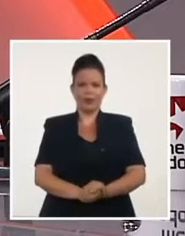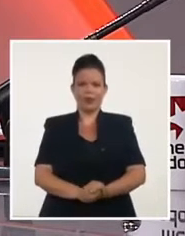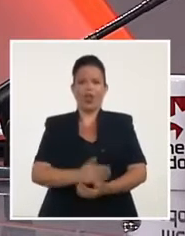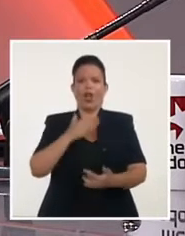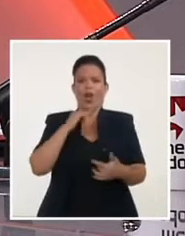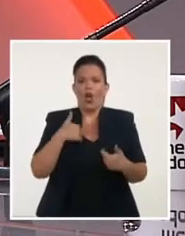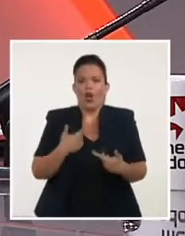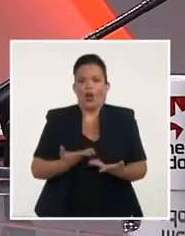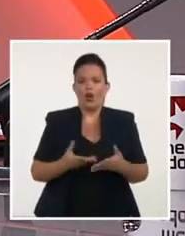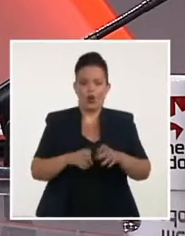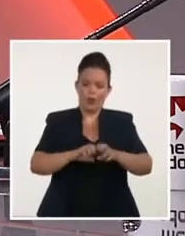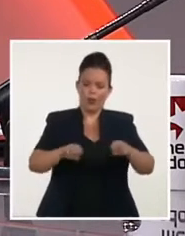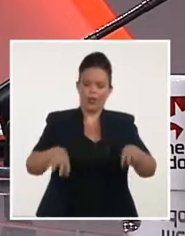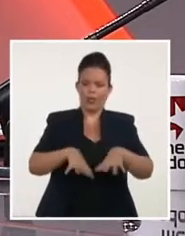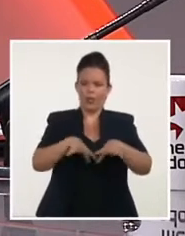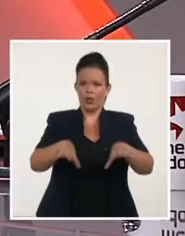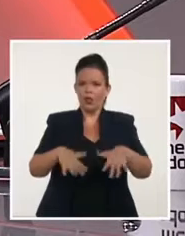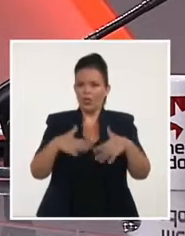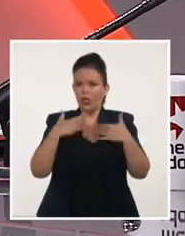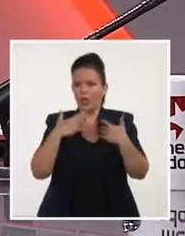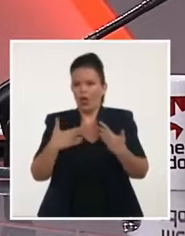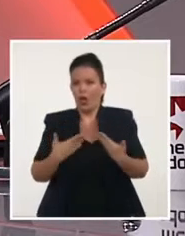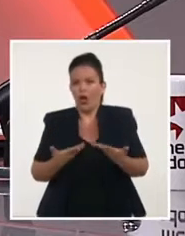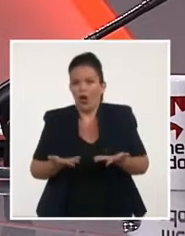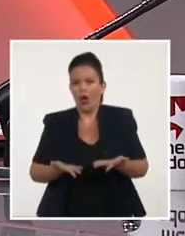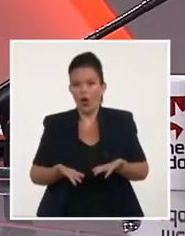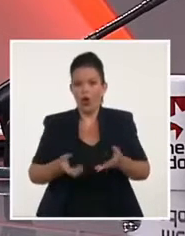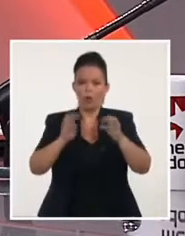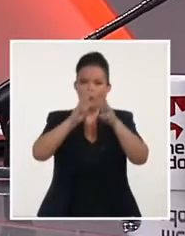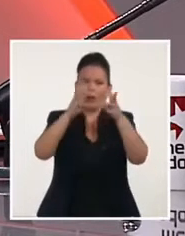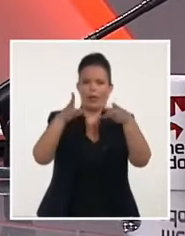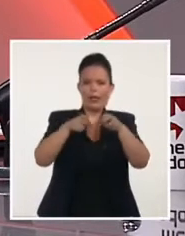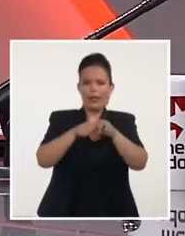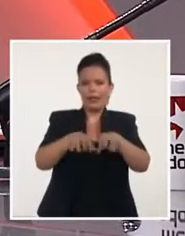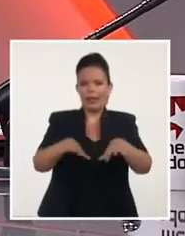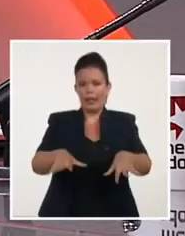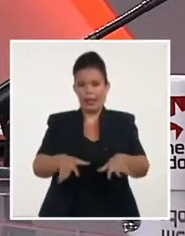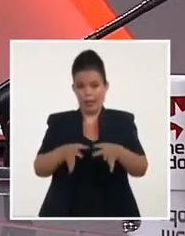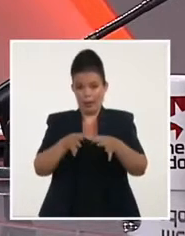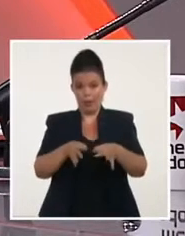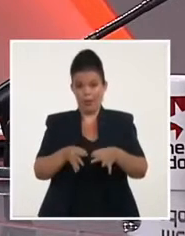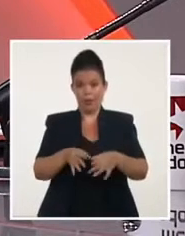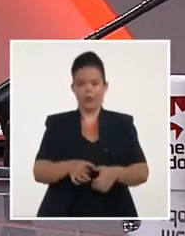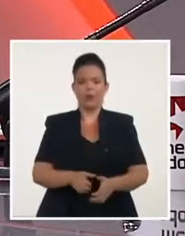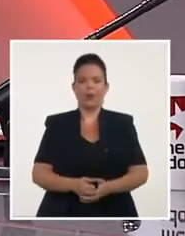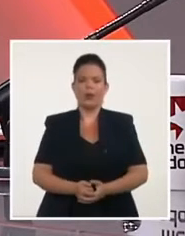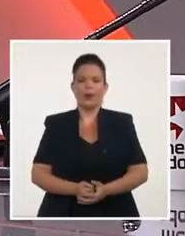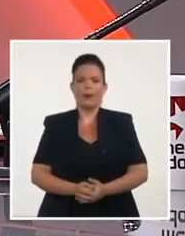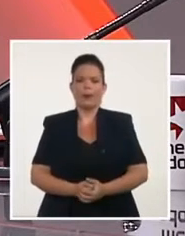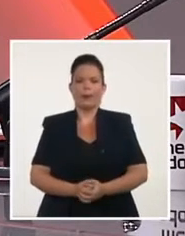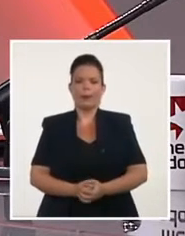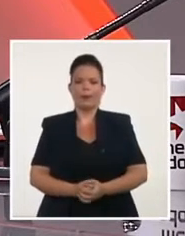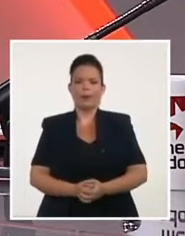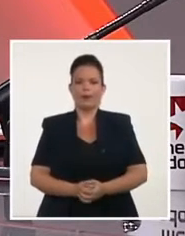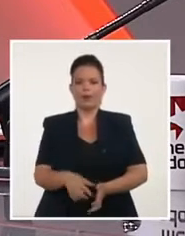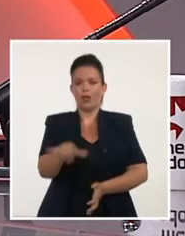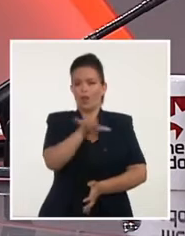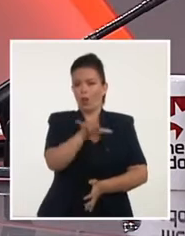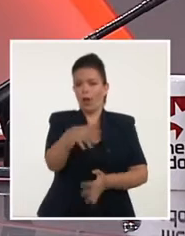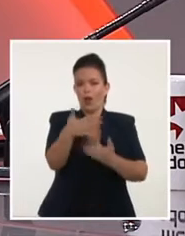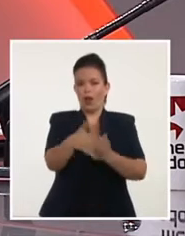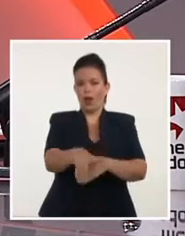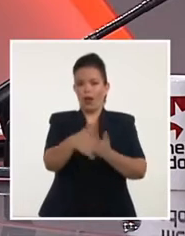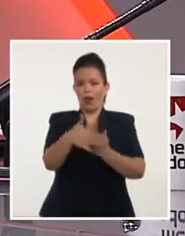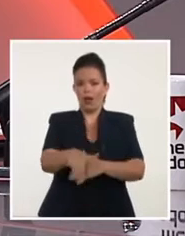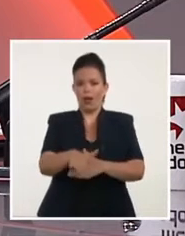en el espacio mediático, sea el virtual o el propio espacio de los medios en el ámbito físico, cómo se da